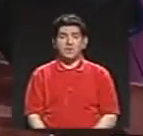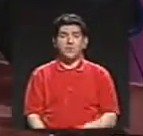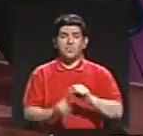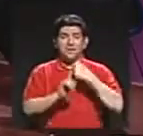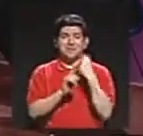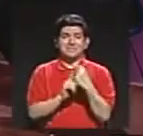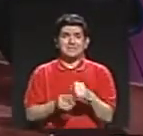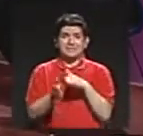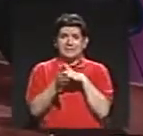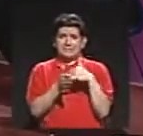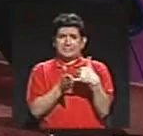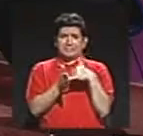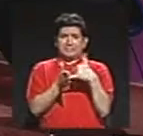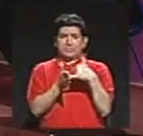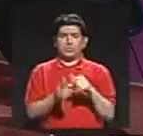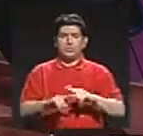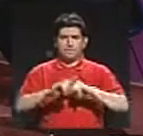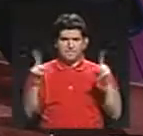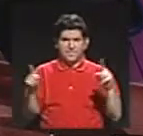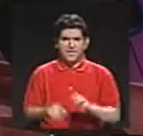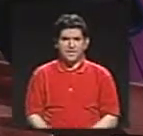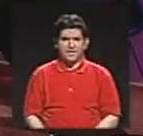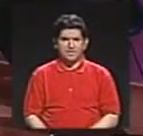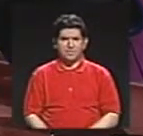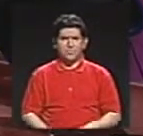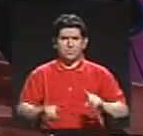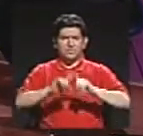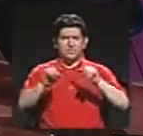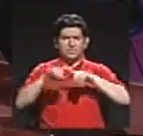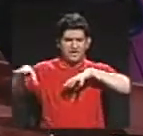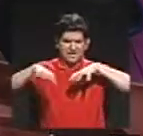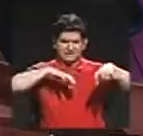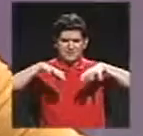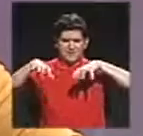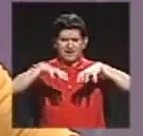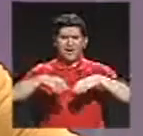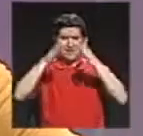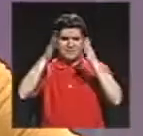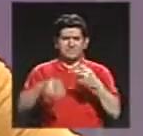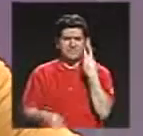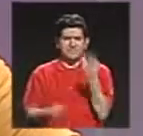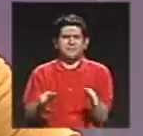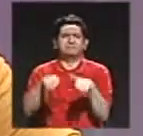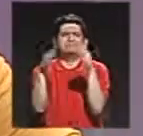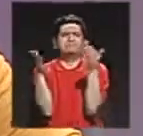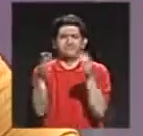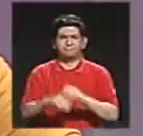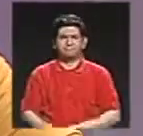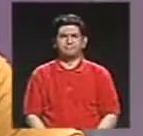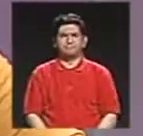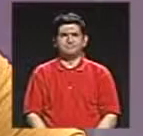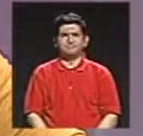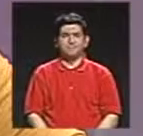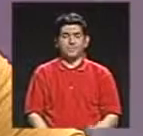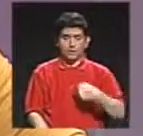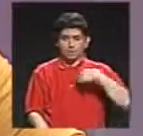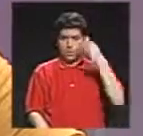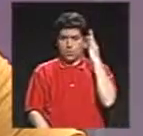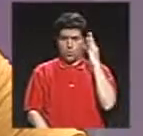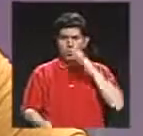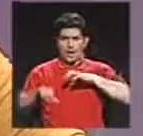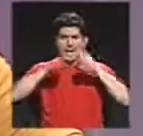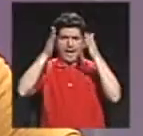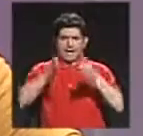vulnerabilidad Pero cómo vemos eso desde el otro lado desde el activismo bueno eh yo me considero una mujer